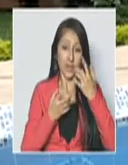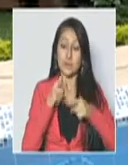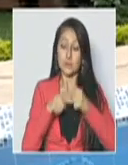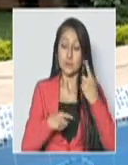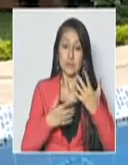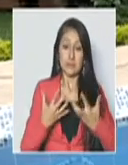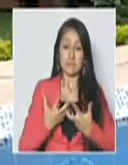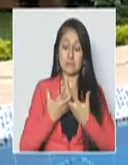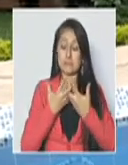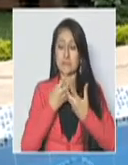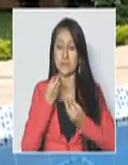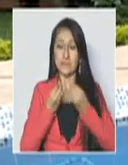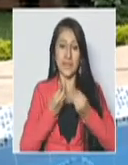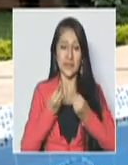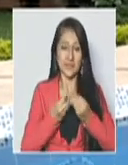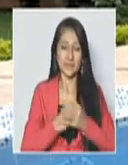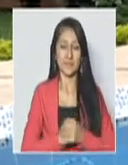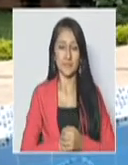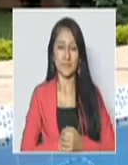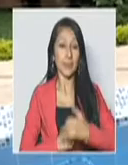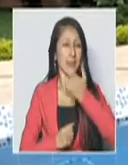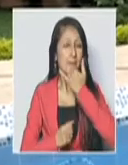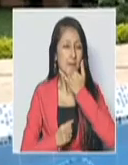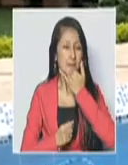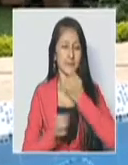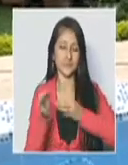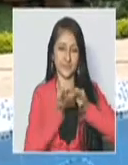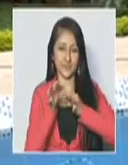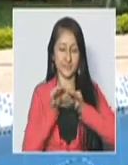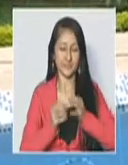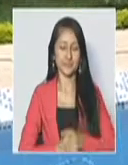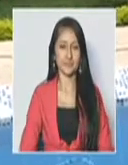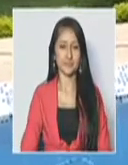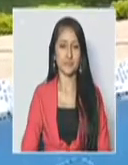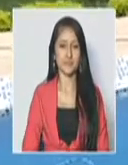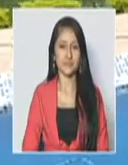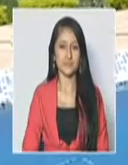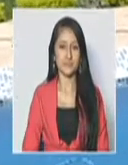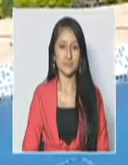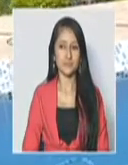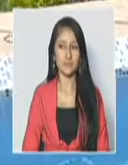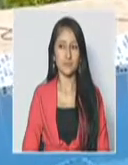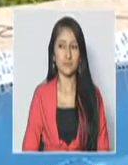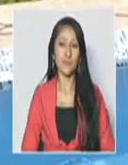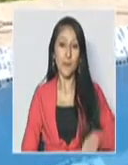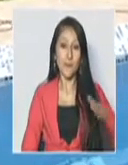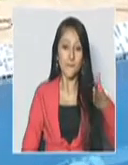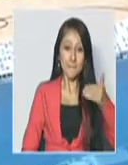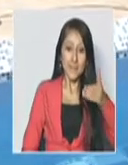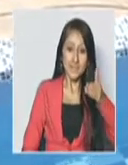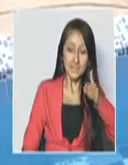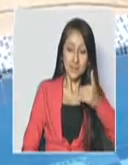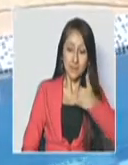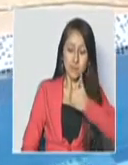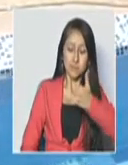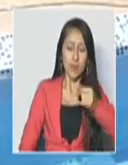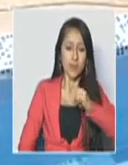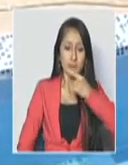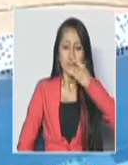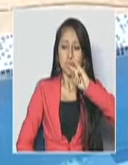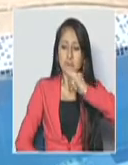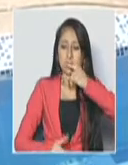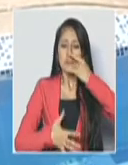nutrirse de este líquido qué es lo que pasa ellos se hacen se vuelven deficientes de